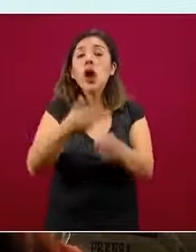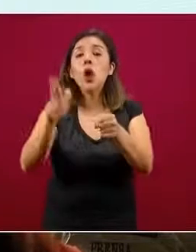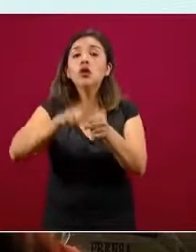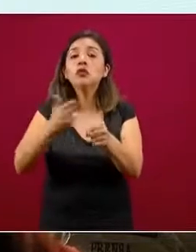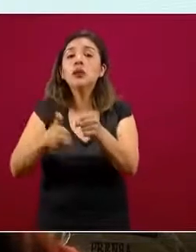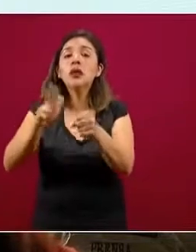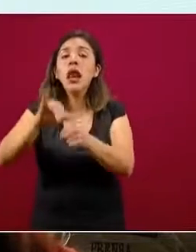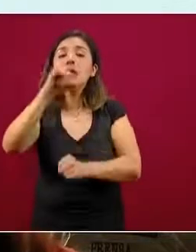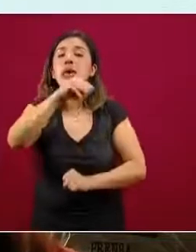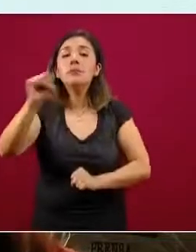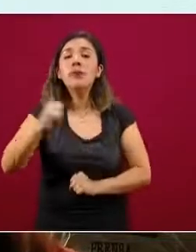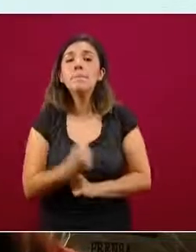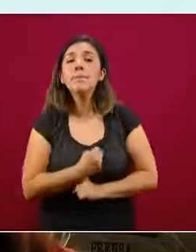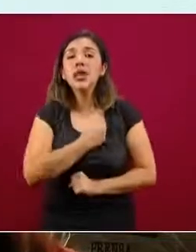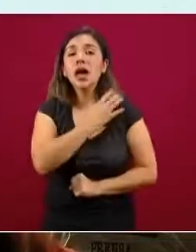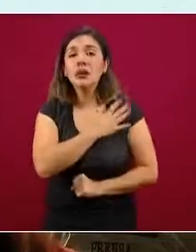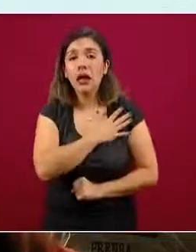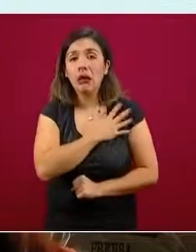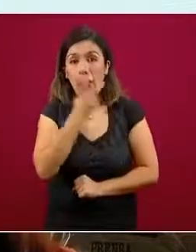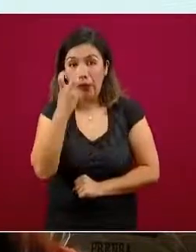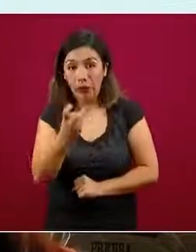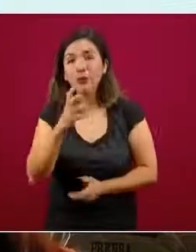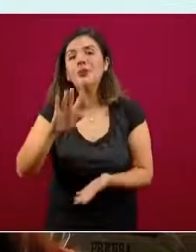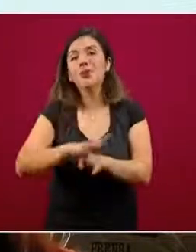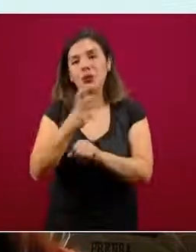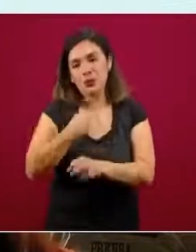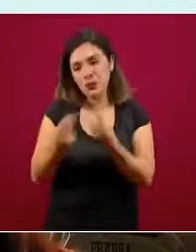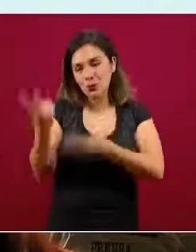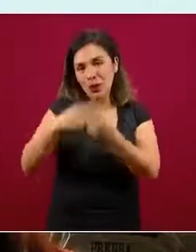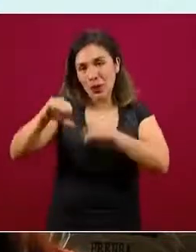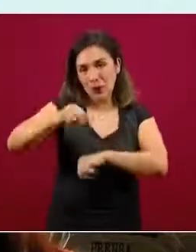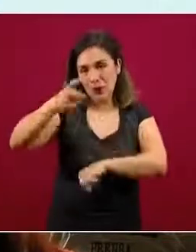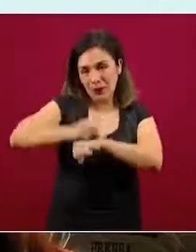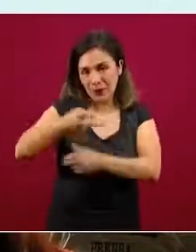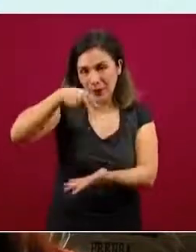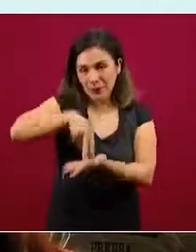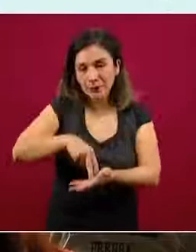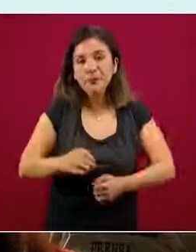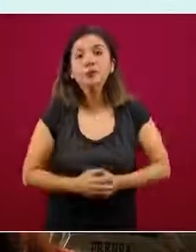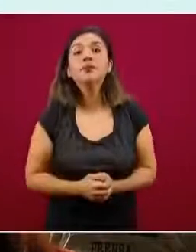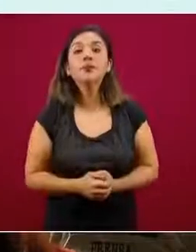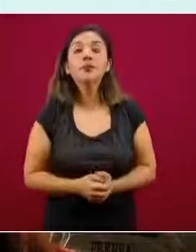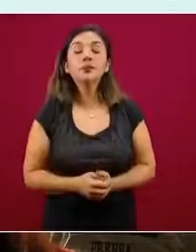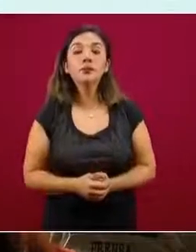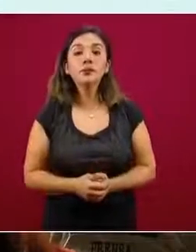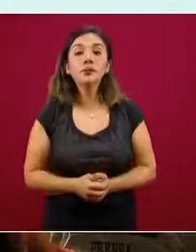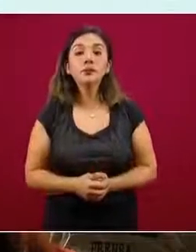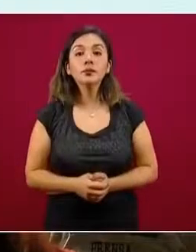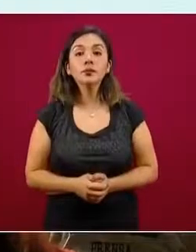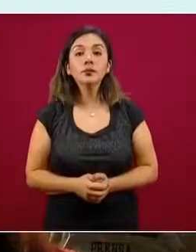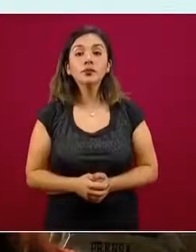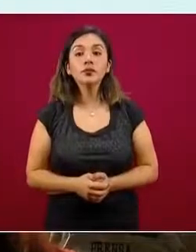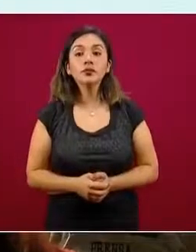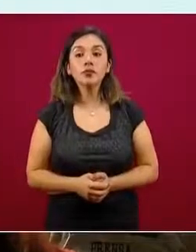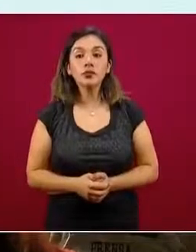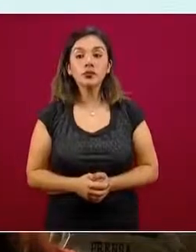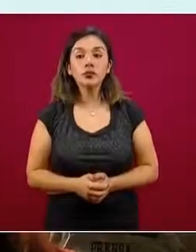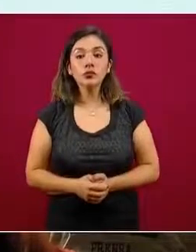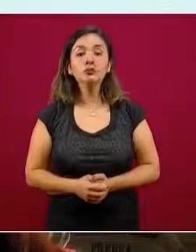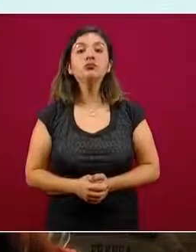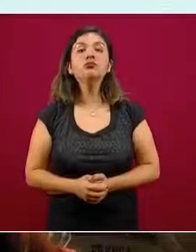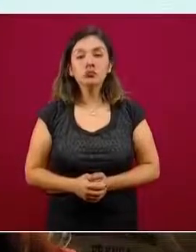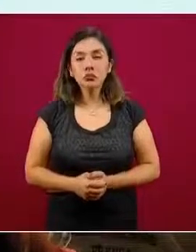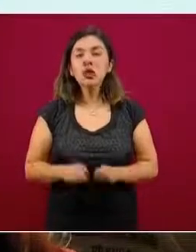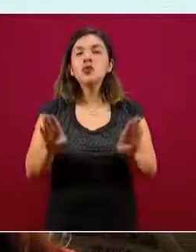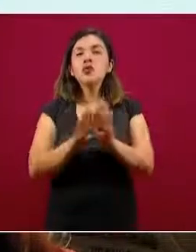de IMSS Bienestar. Entonces, esa es la razón por la que estoy aquí. Por favor, me dan la primera. Bien. Aquí los quiero un